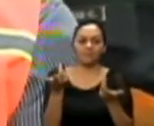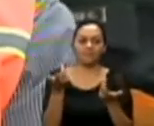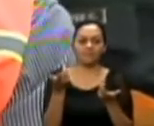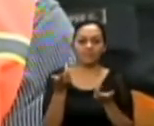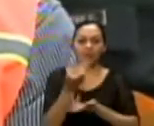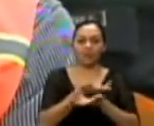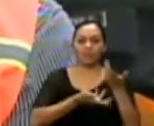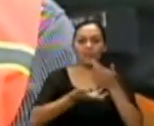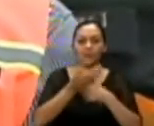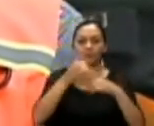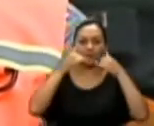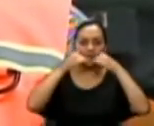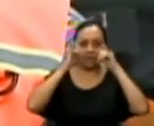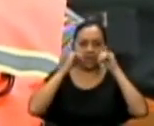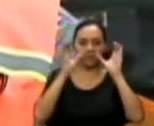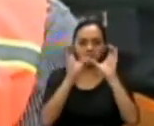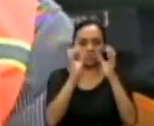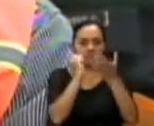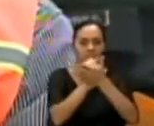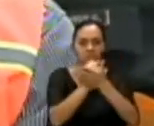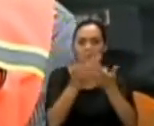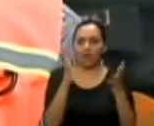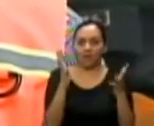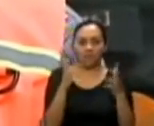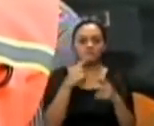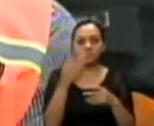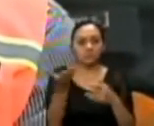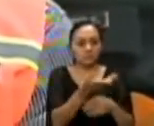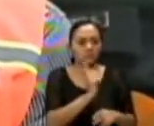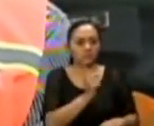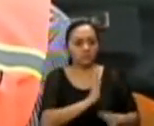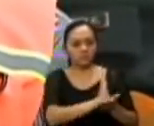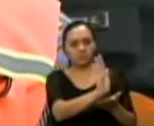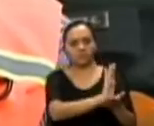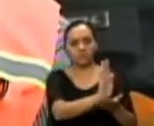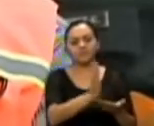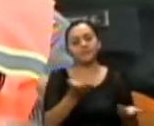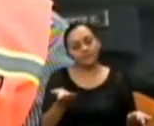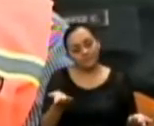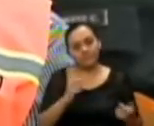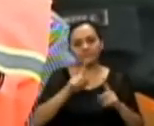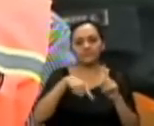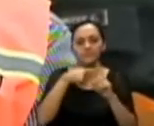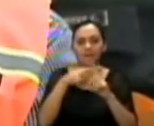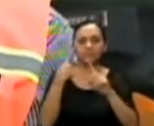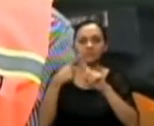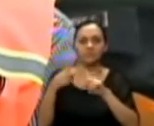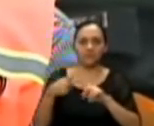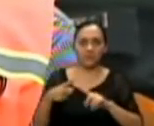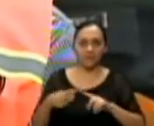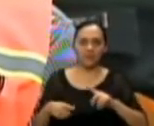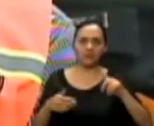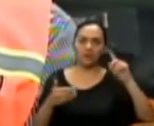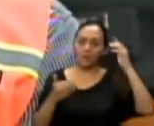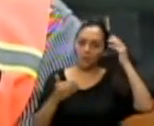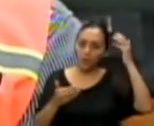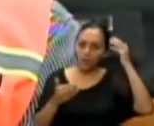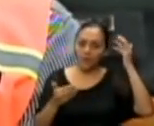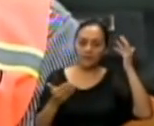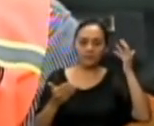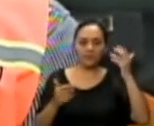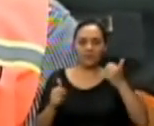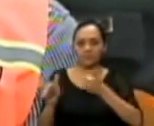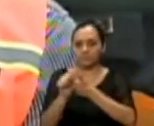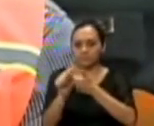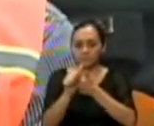con un hermano certificado por ejemplo y a esto se suman diversas políticas de cercanía